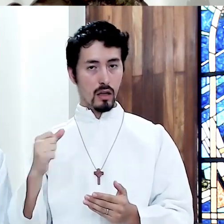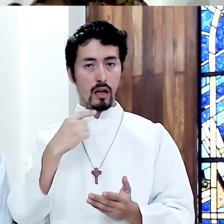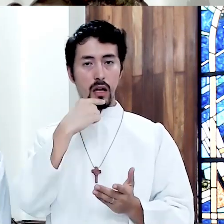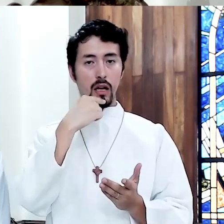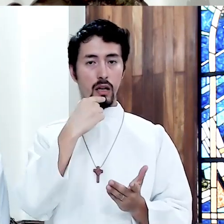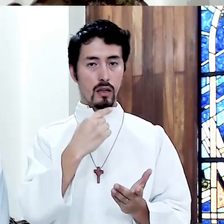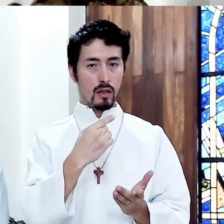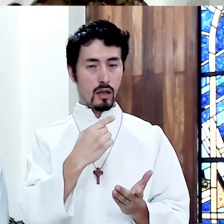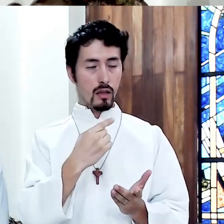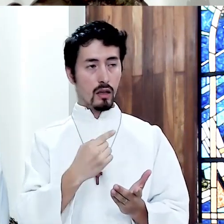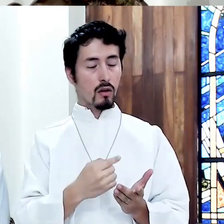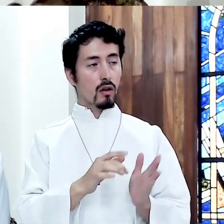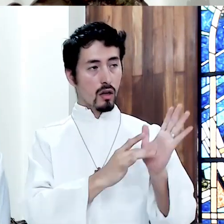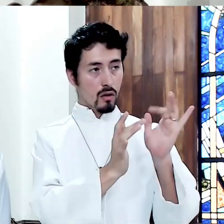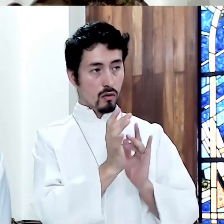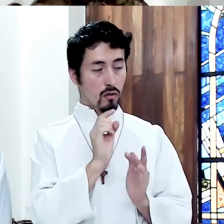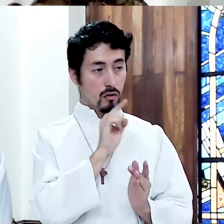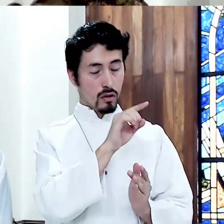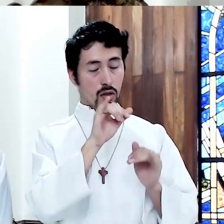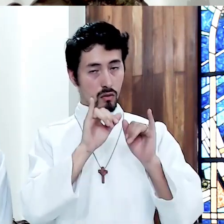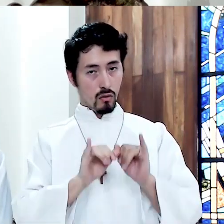habría muerto mi hermano.